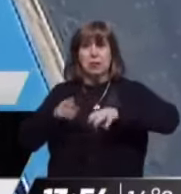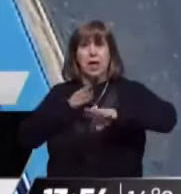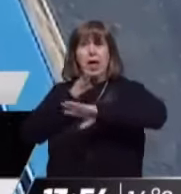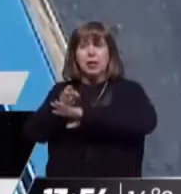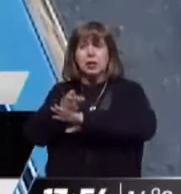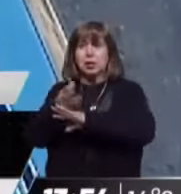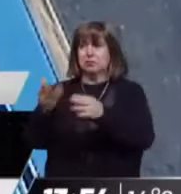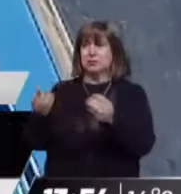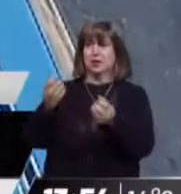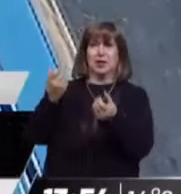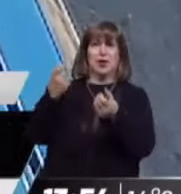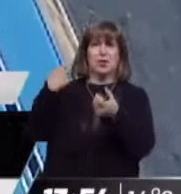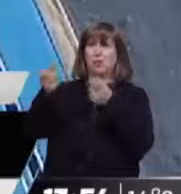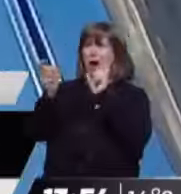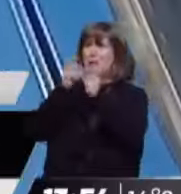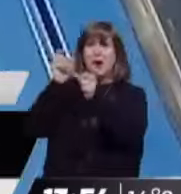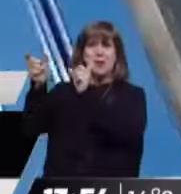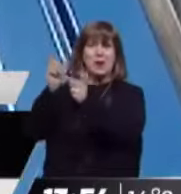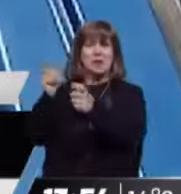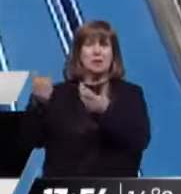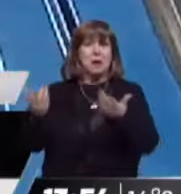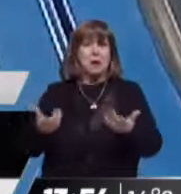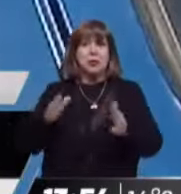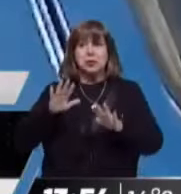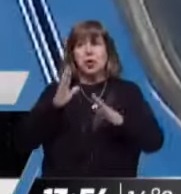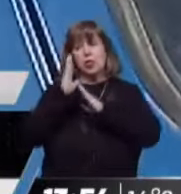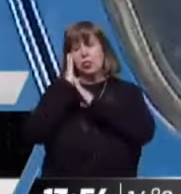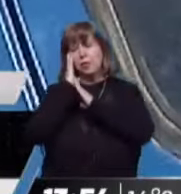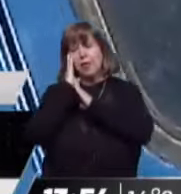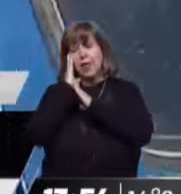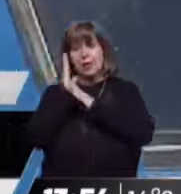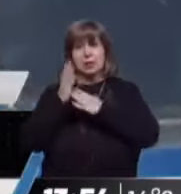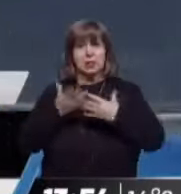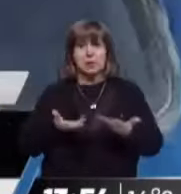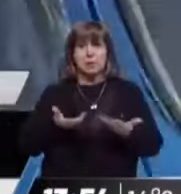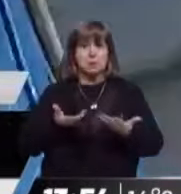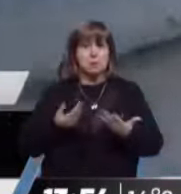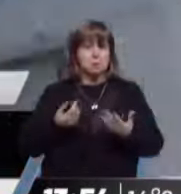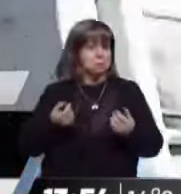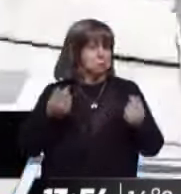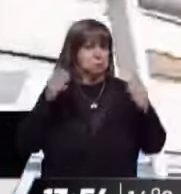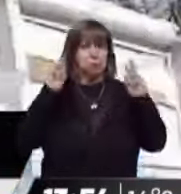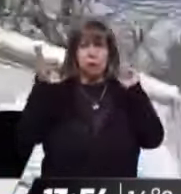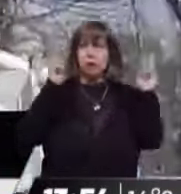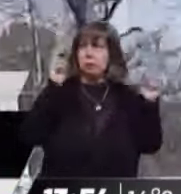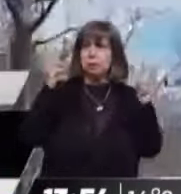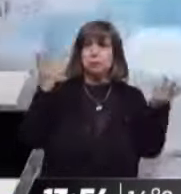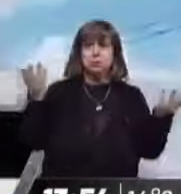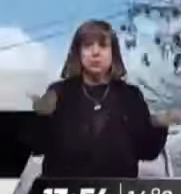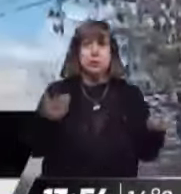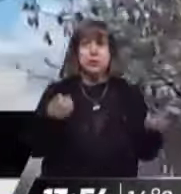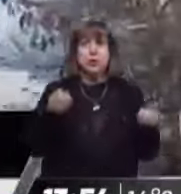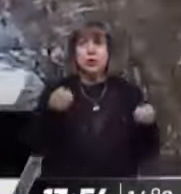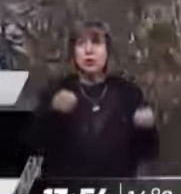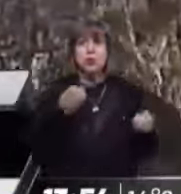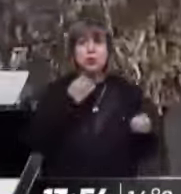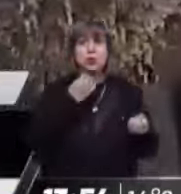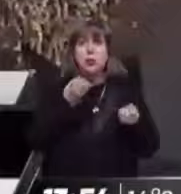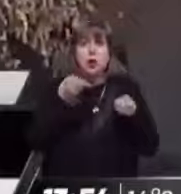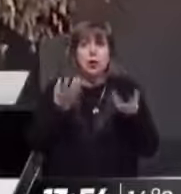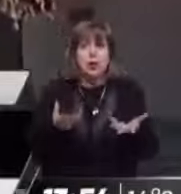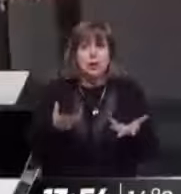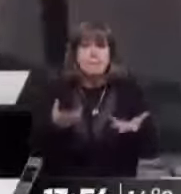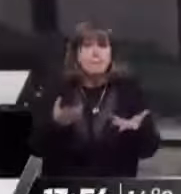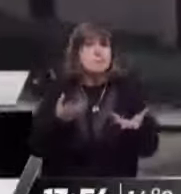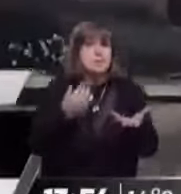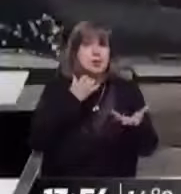sin ninguna necesidad, porque lamentablemente estábamos todos descansando ya, así que creería que no sé con qué fin, porque